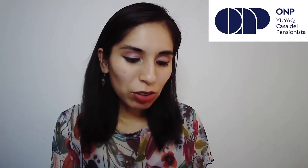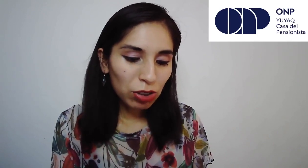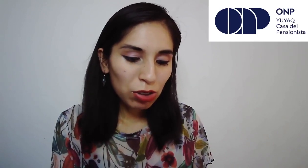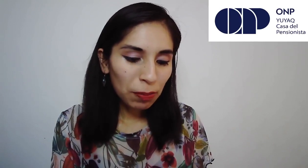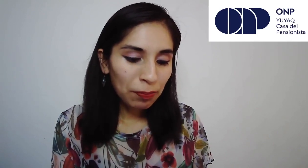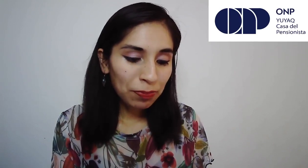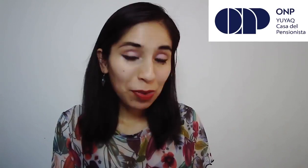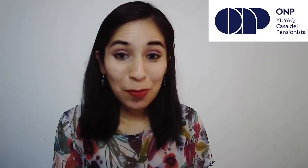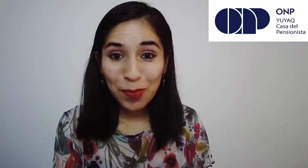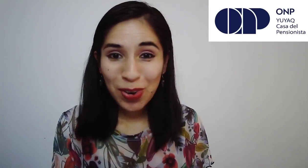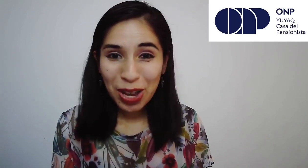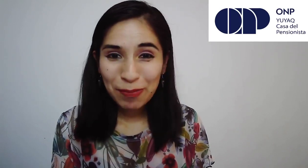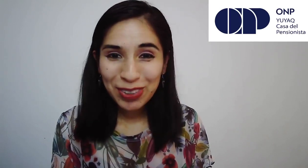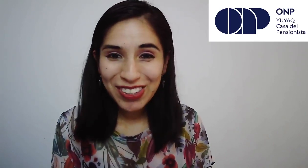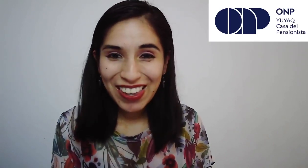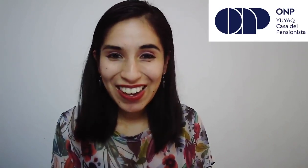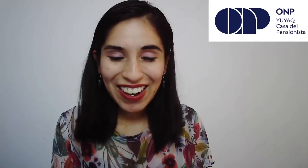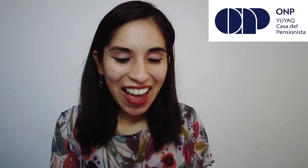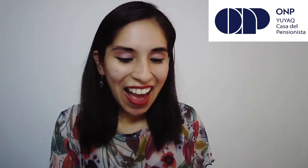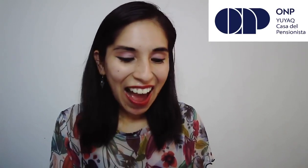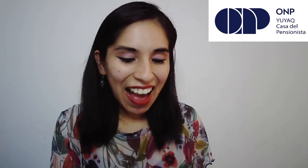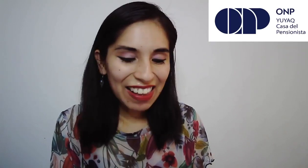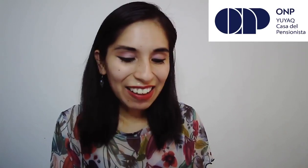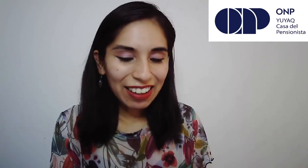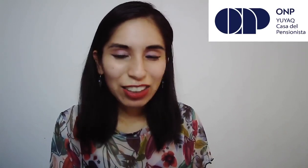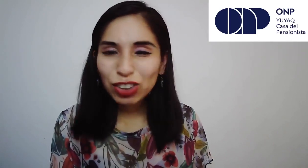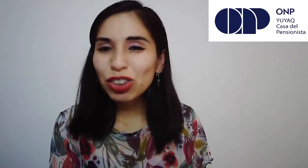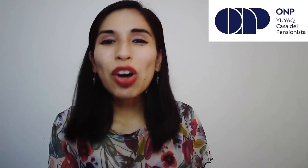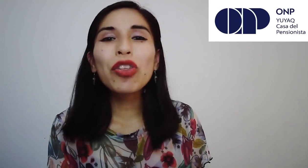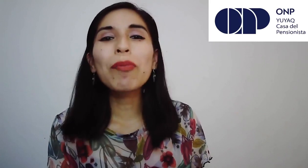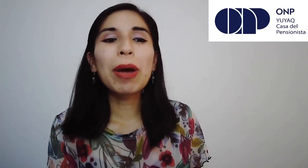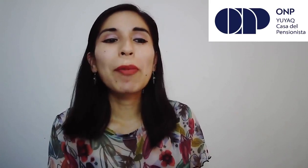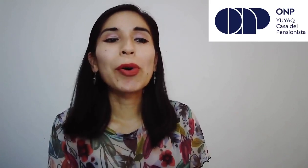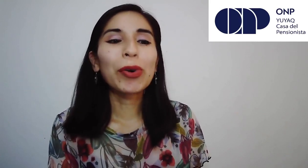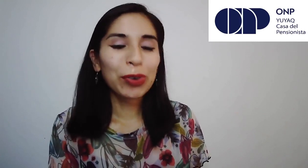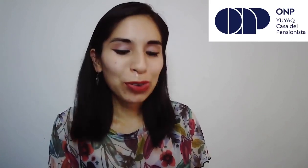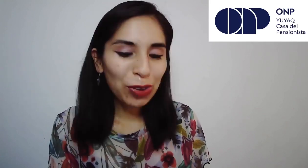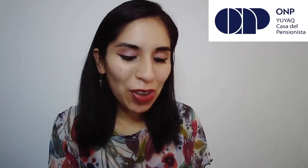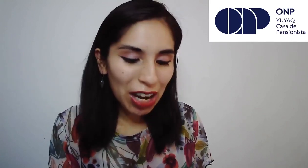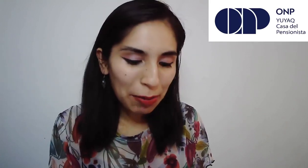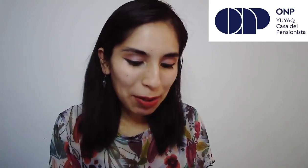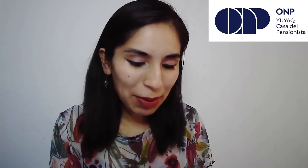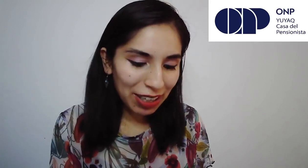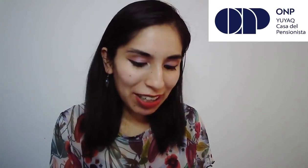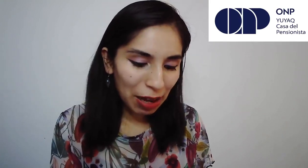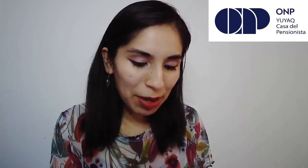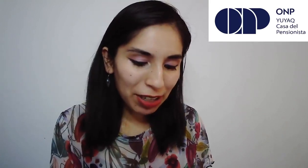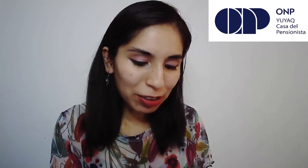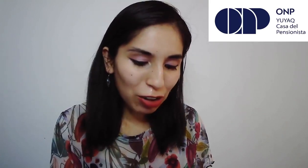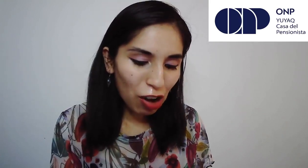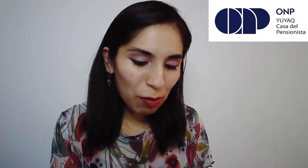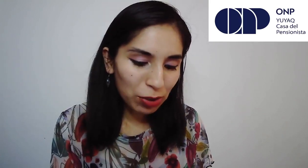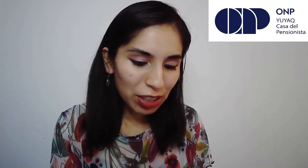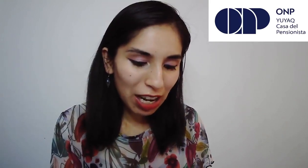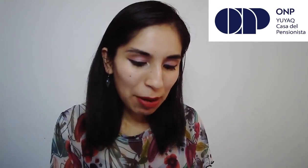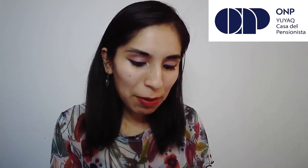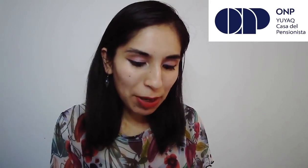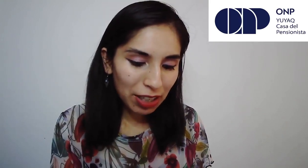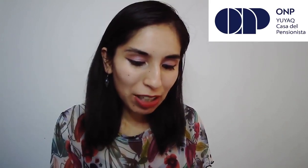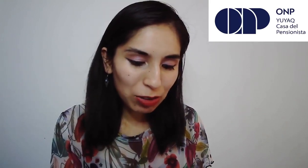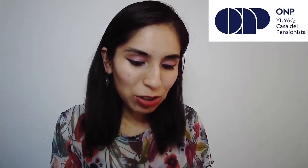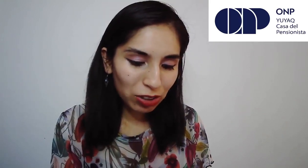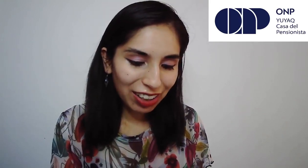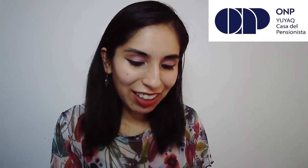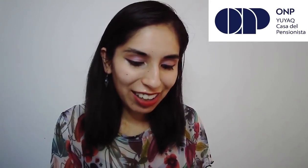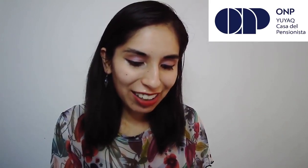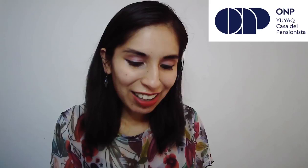momentos voy a proceder a darle todo mi amor toda la bienvenida a ver cómo se da la bienvenida